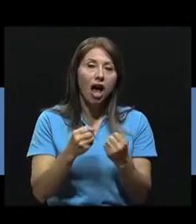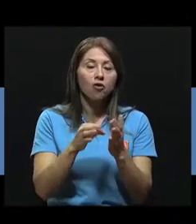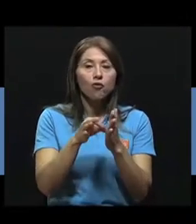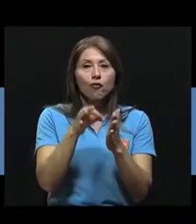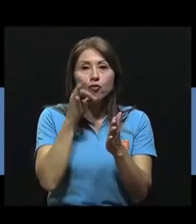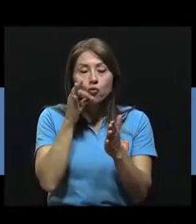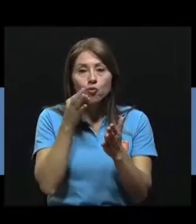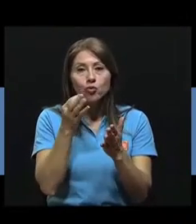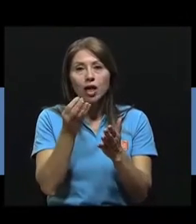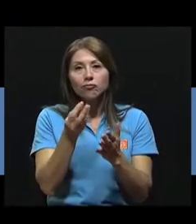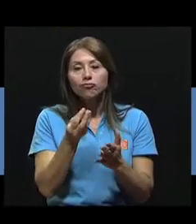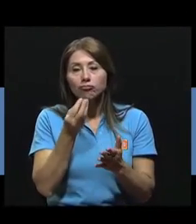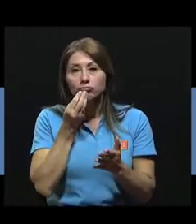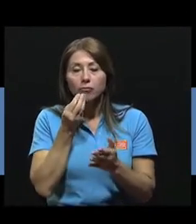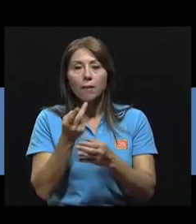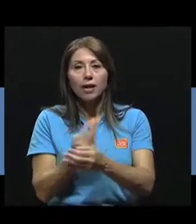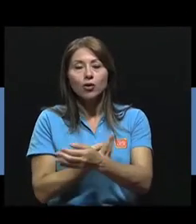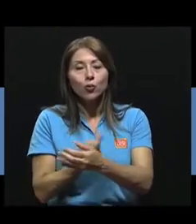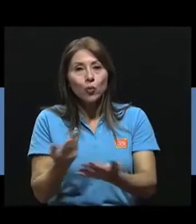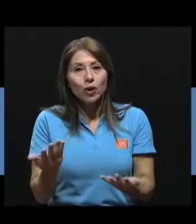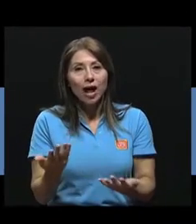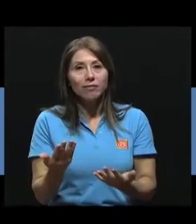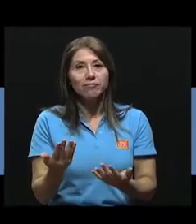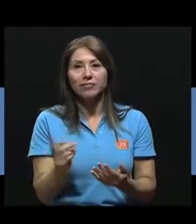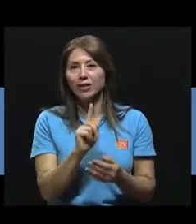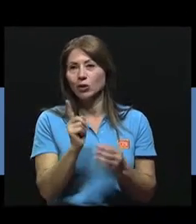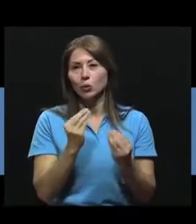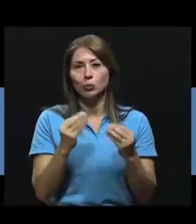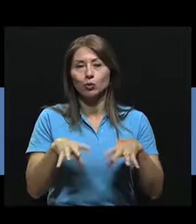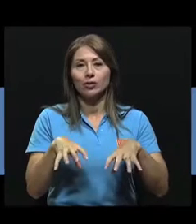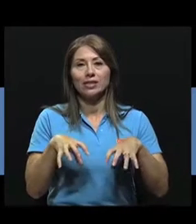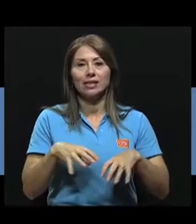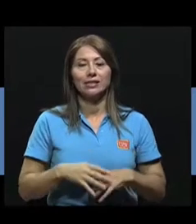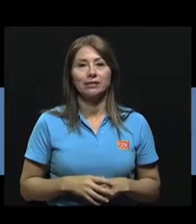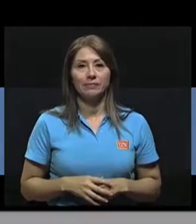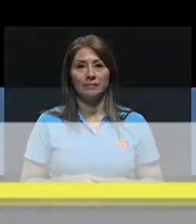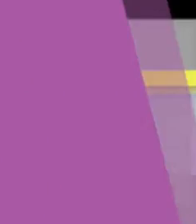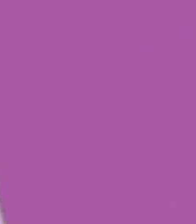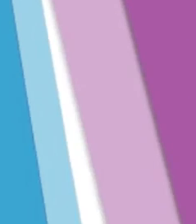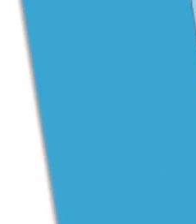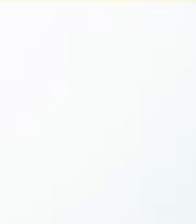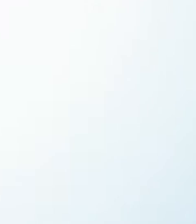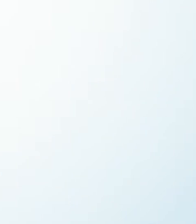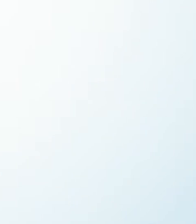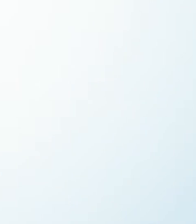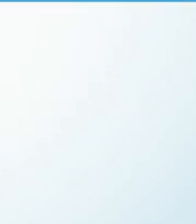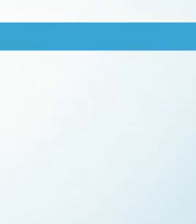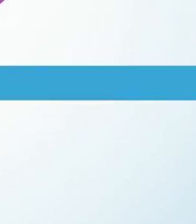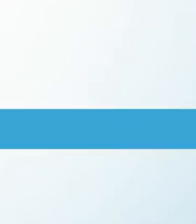sanas, frutas, verduras, no tener mucho estrés.